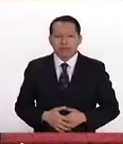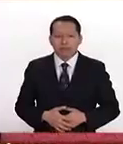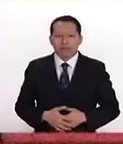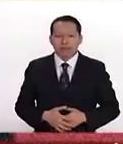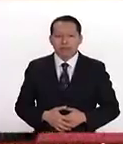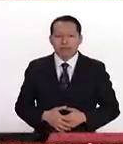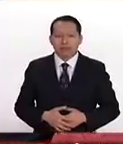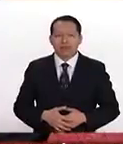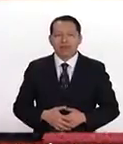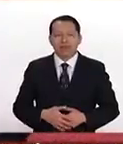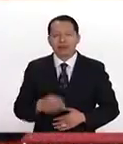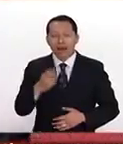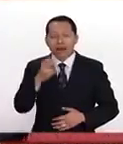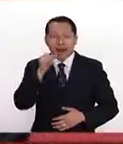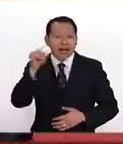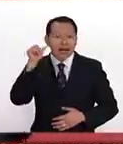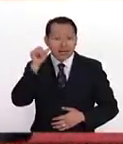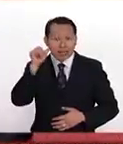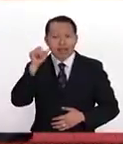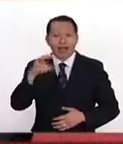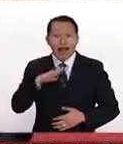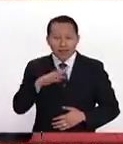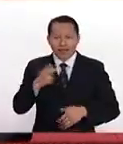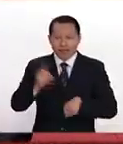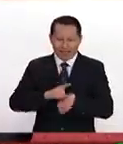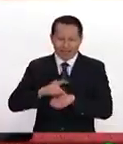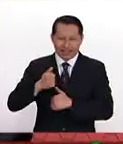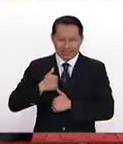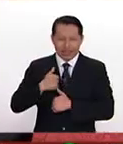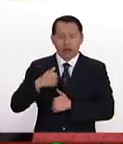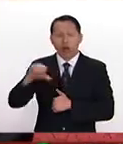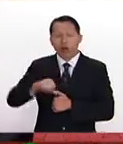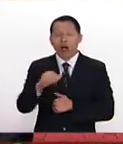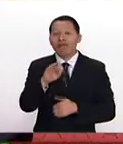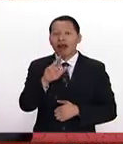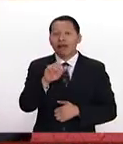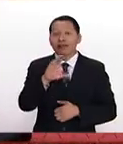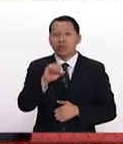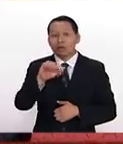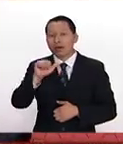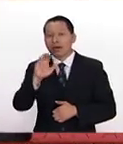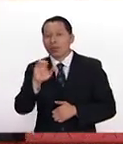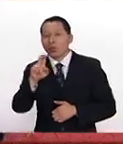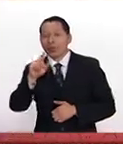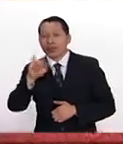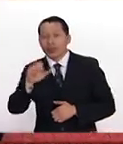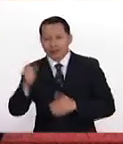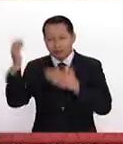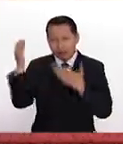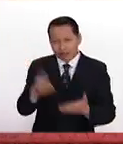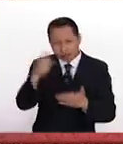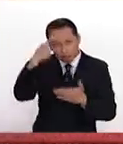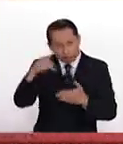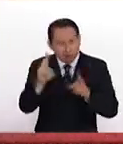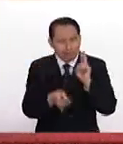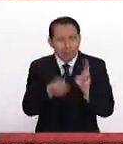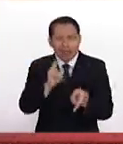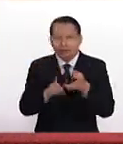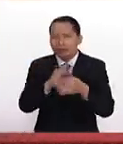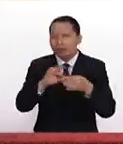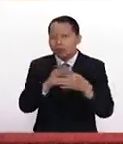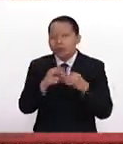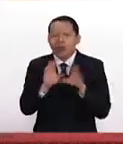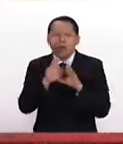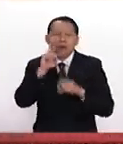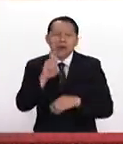y bueno precisamente ayer fuera del ejército y hoy tenemos en el estudio a francisco agundis pues para justamente platicar cómo se está